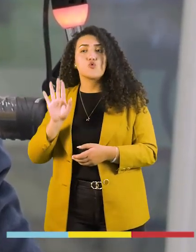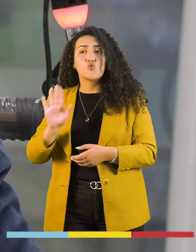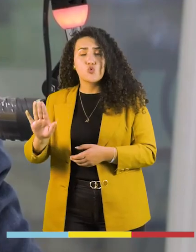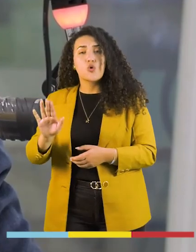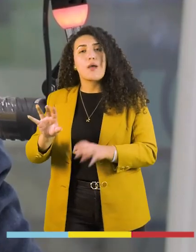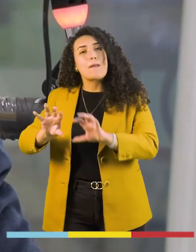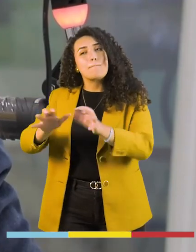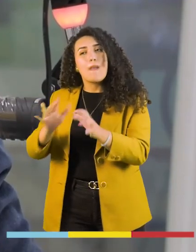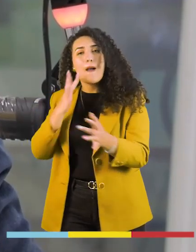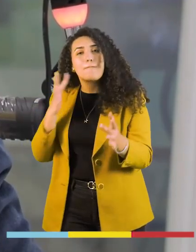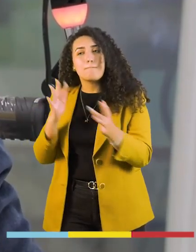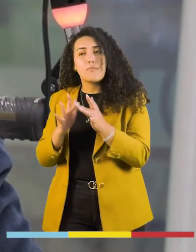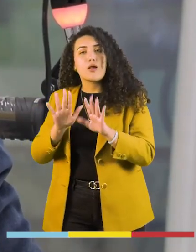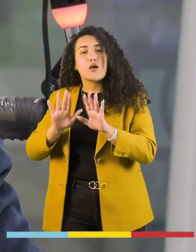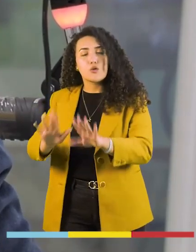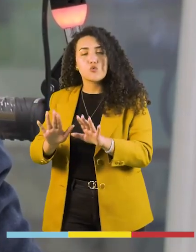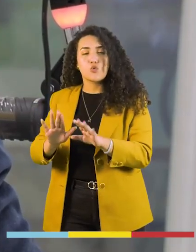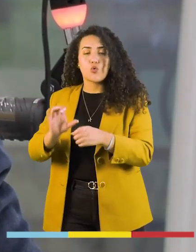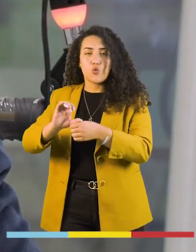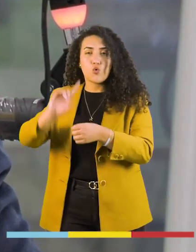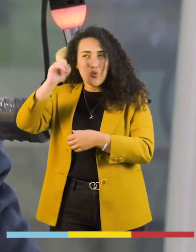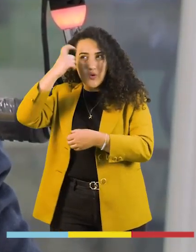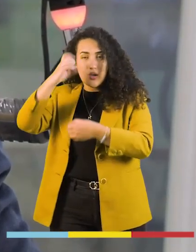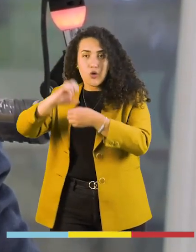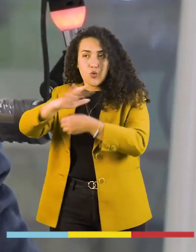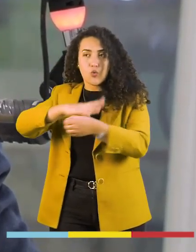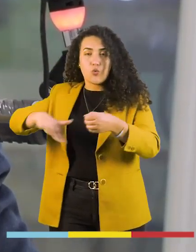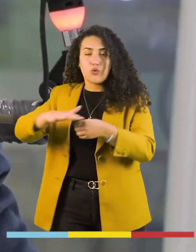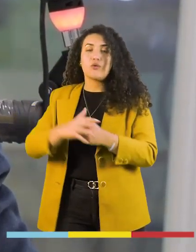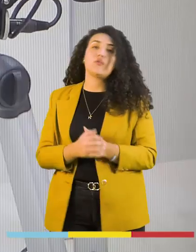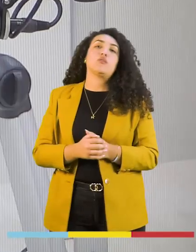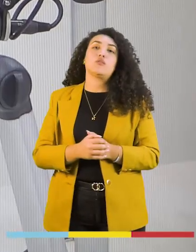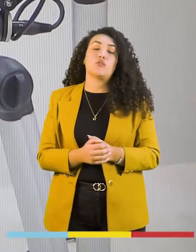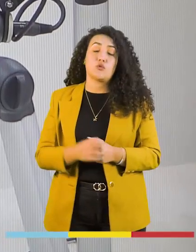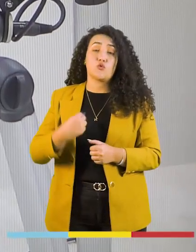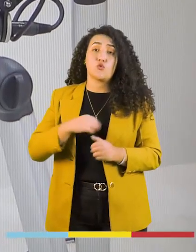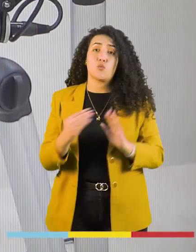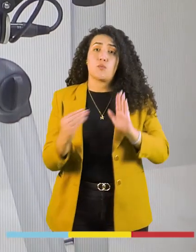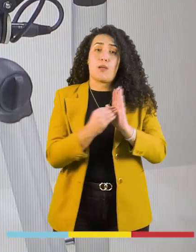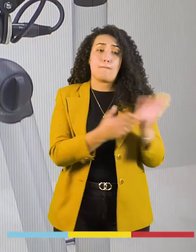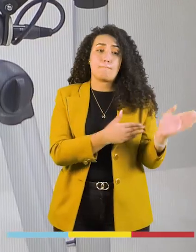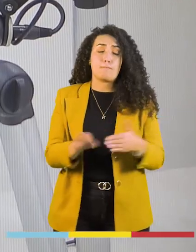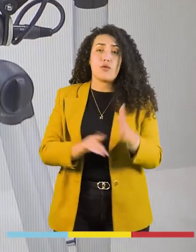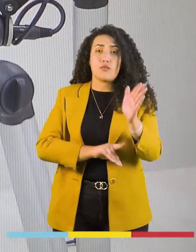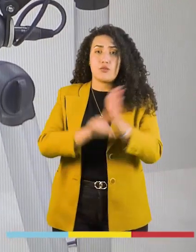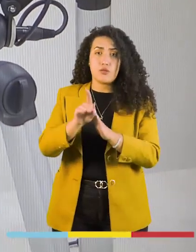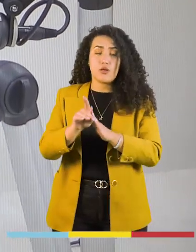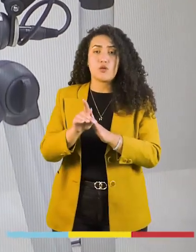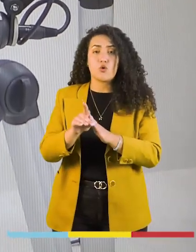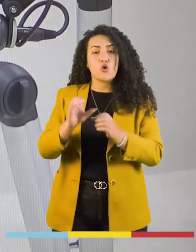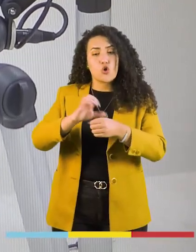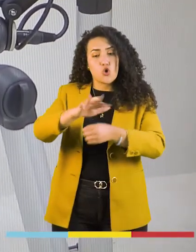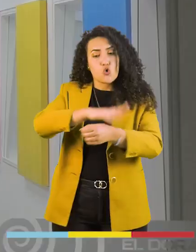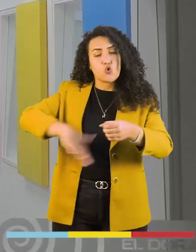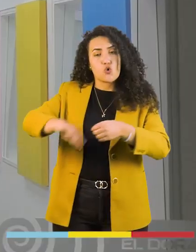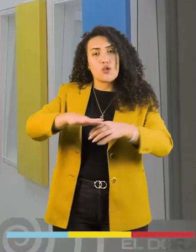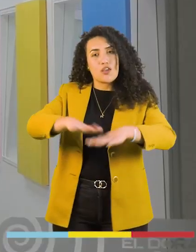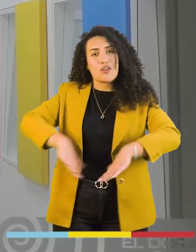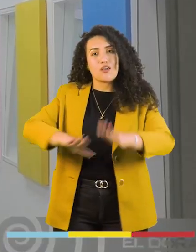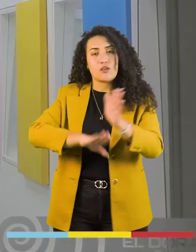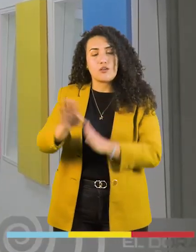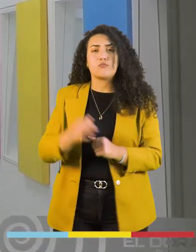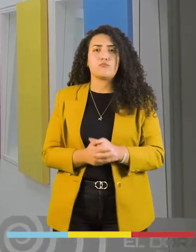Cundinamarca Región que Progresa, brindándoles información permanente, oportuna, a todos los cundinamarqueses